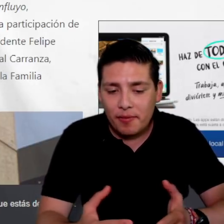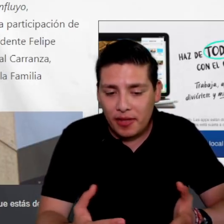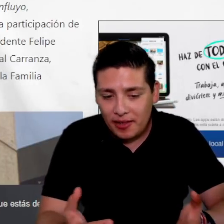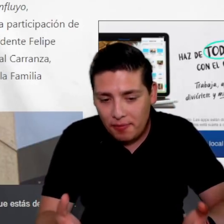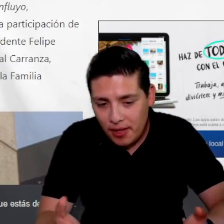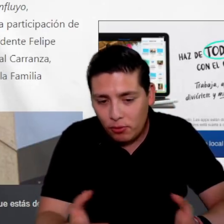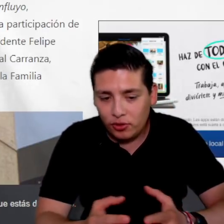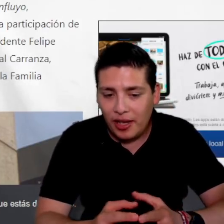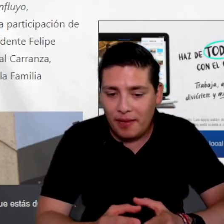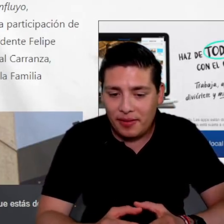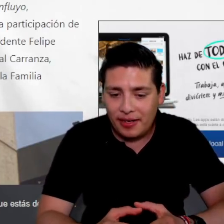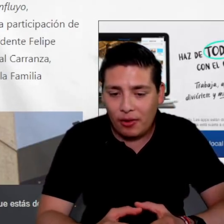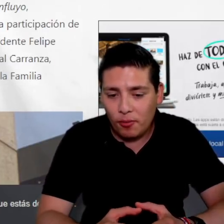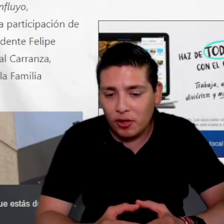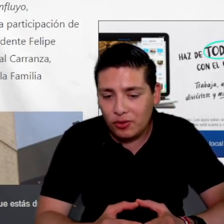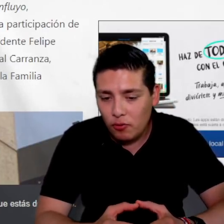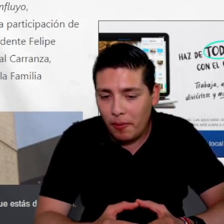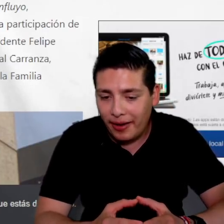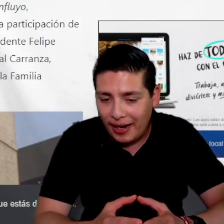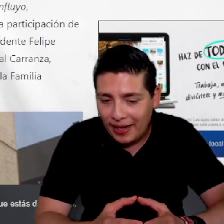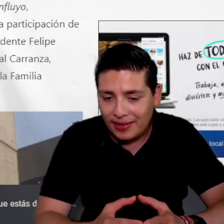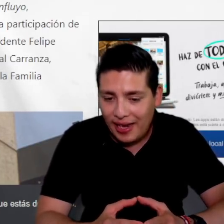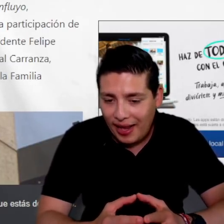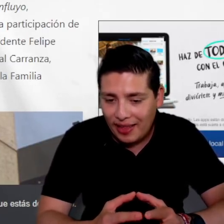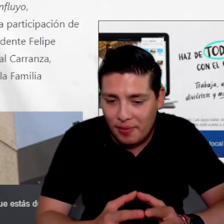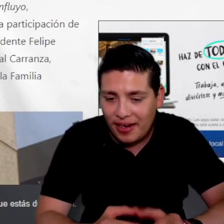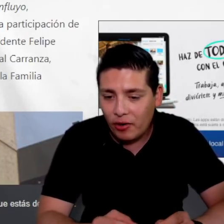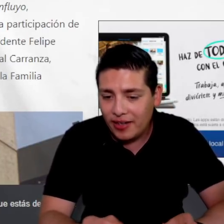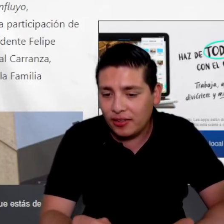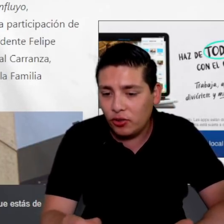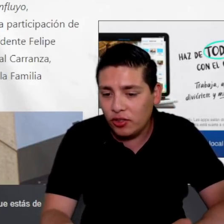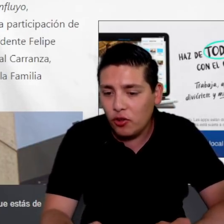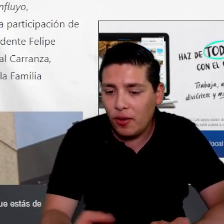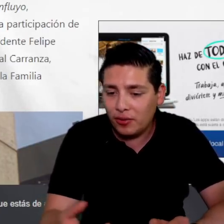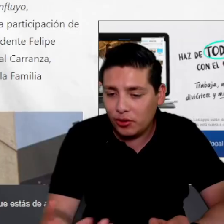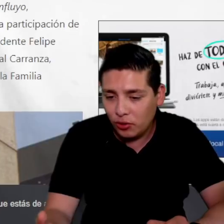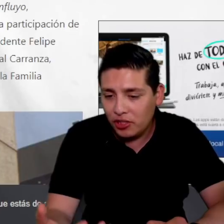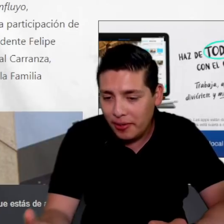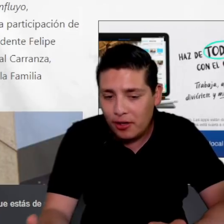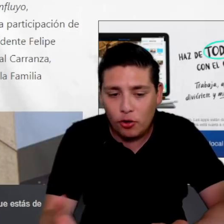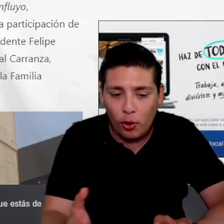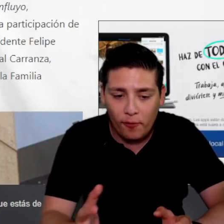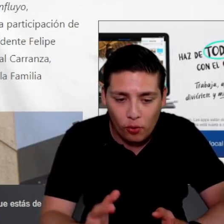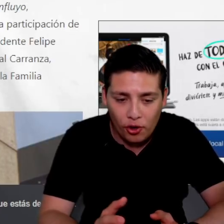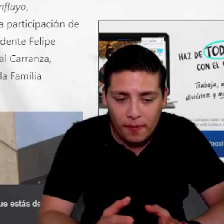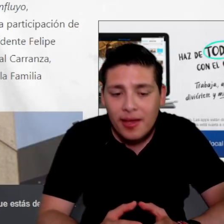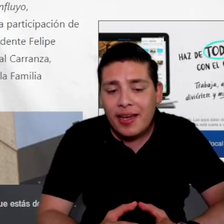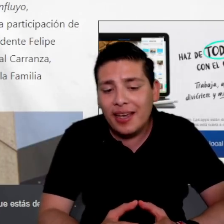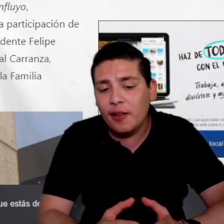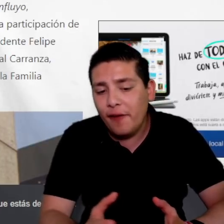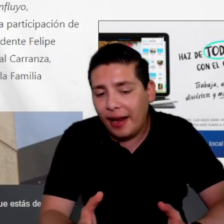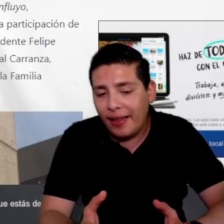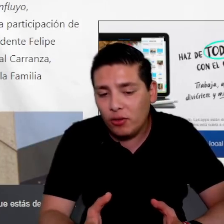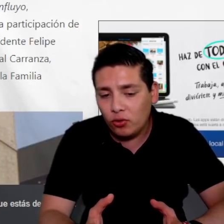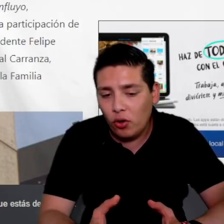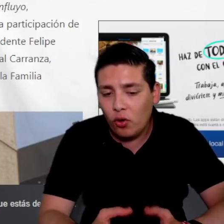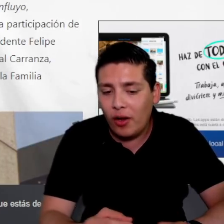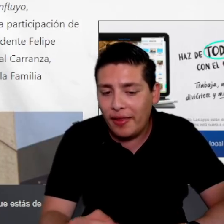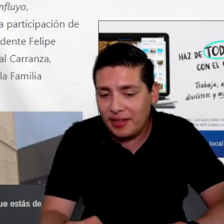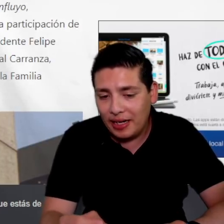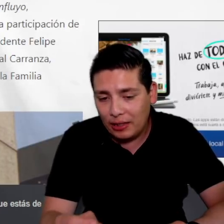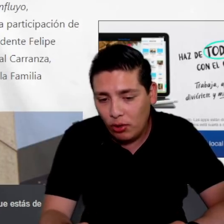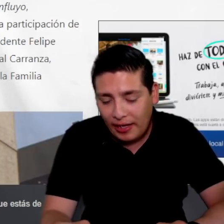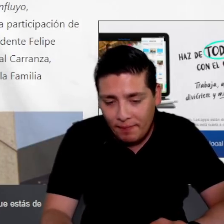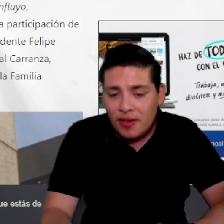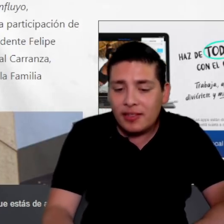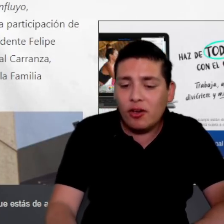Además de individuos, el investigador Moctezuma Barragán señala también a organizaciones como la Asociación Civil Yo Influyo, identificada no solo con